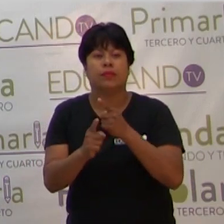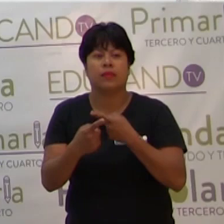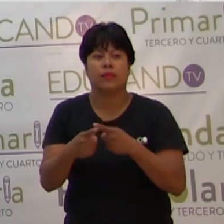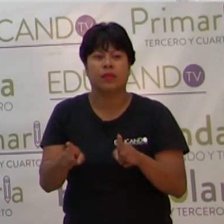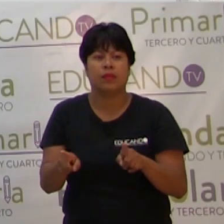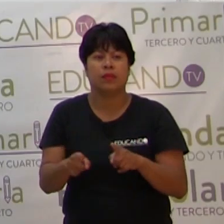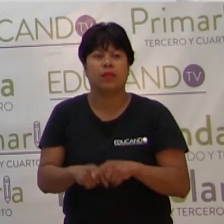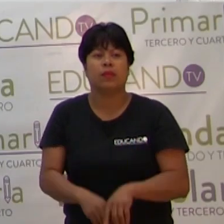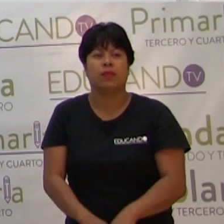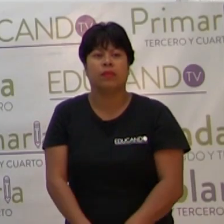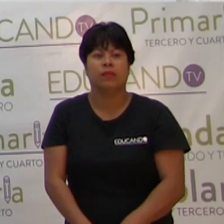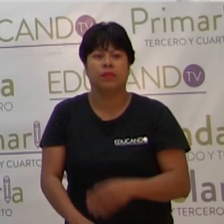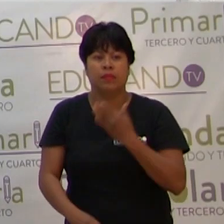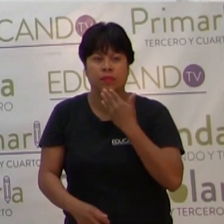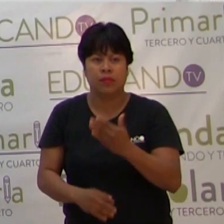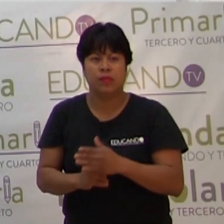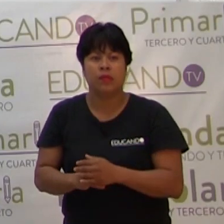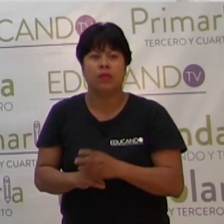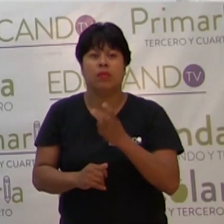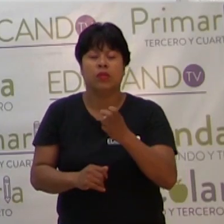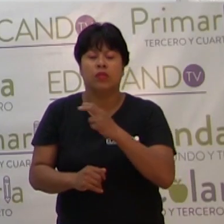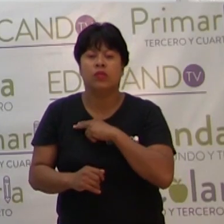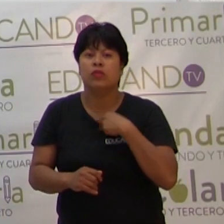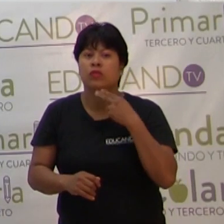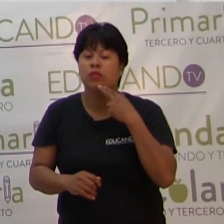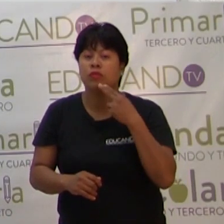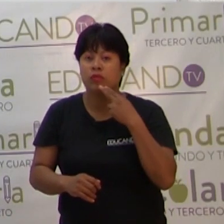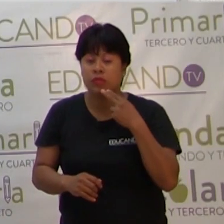diferente. Bien, para eso vamos a utilizar